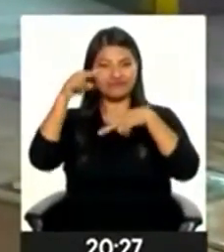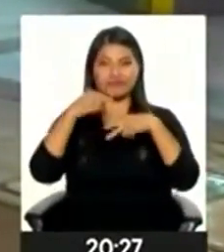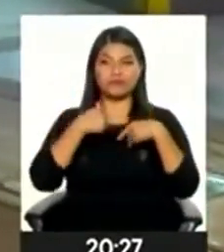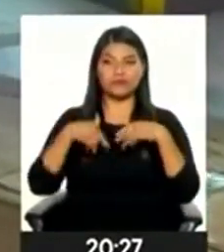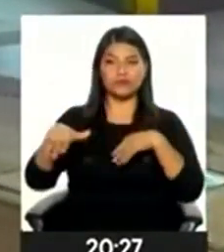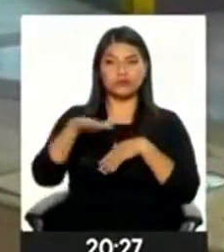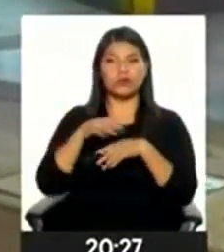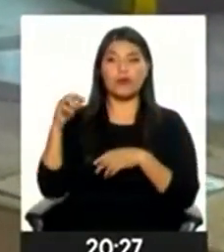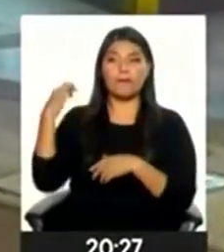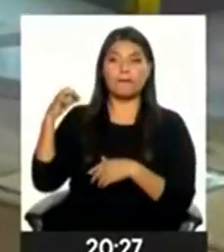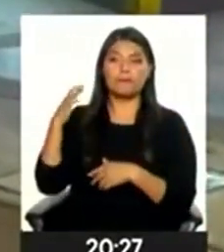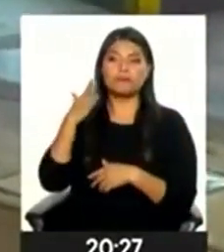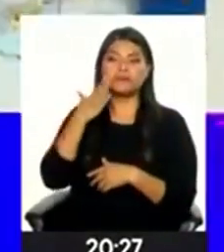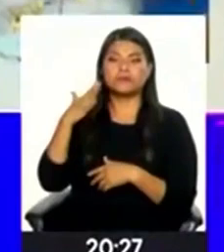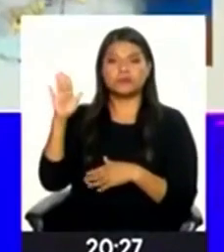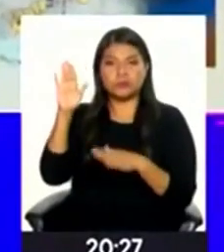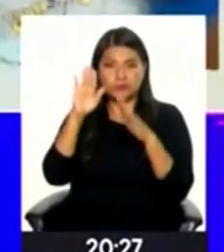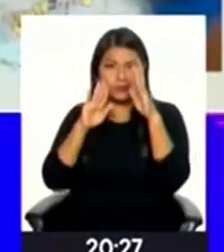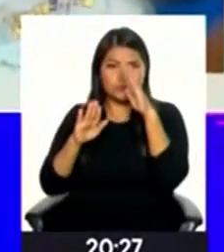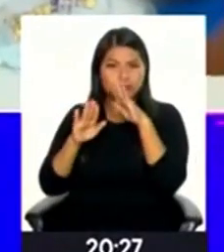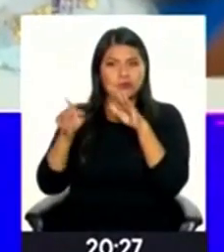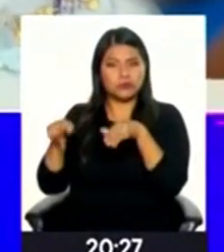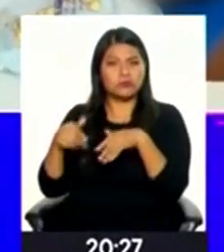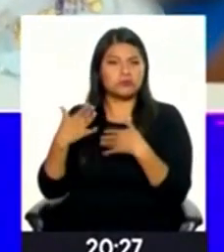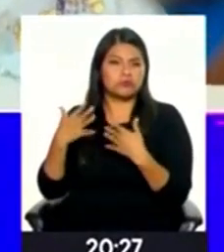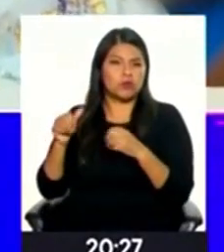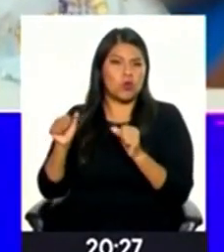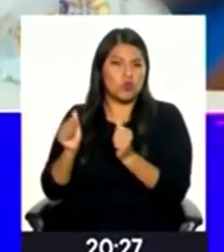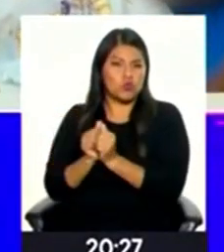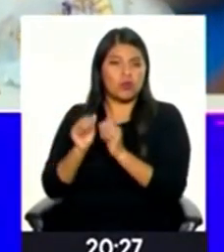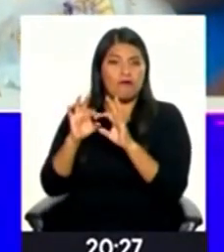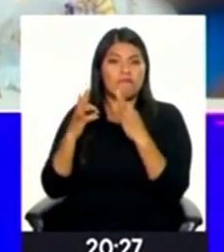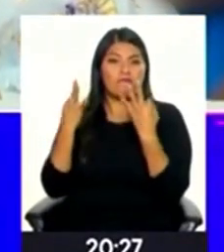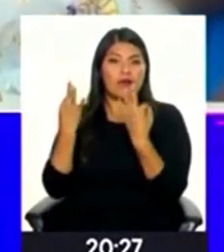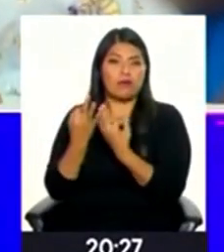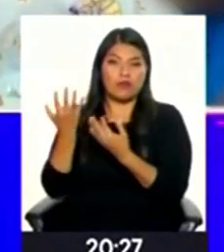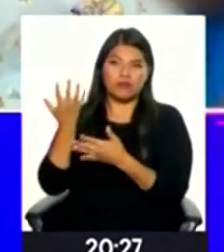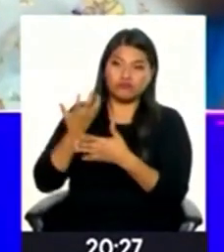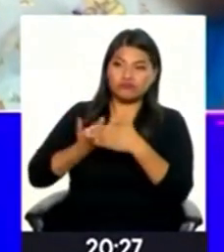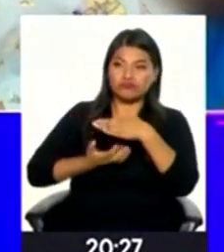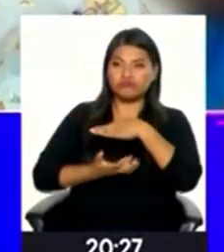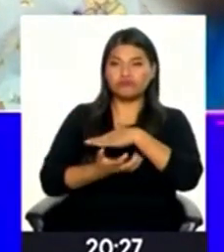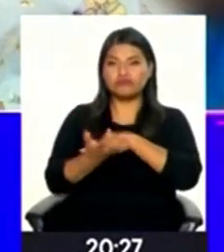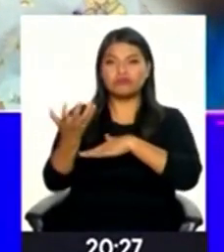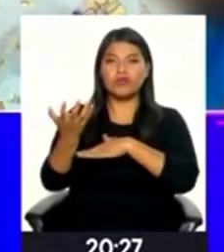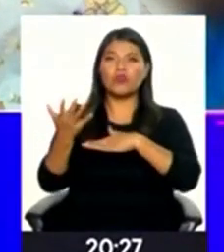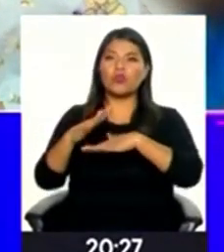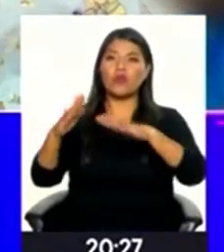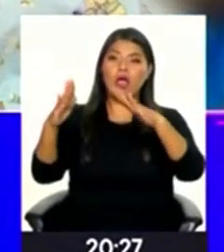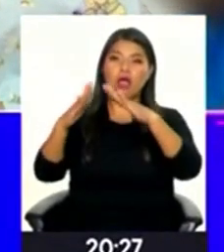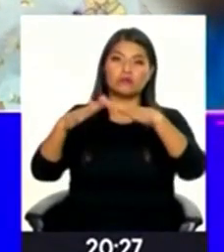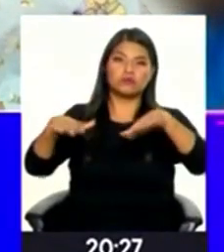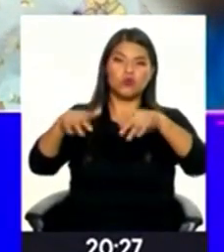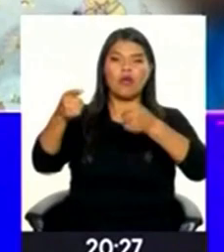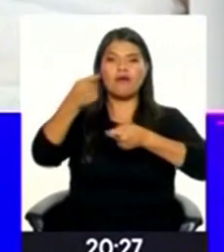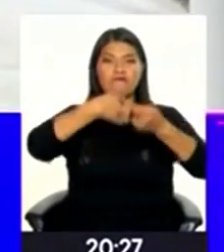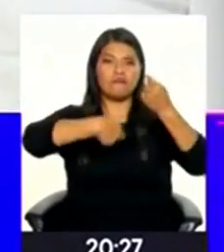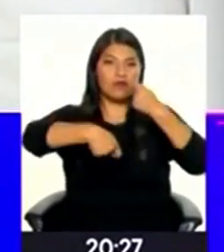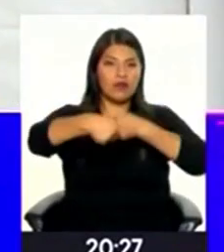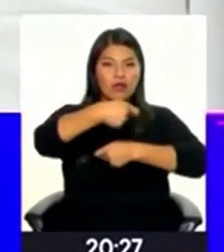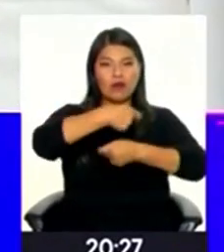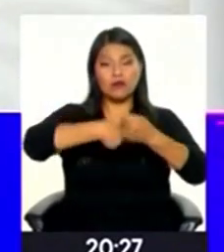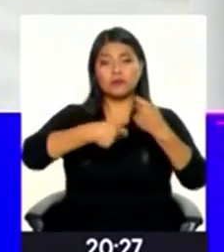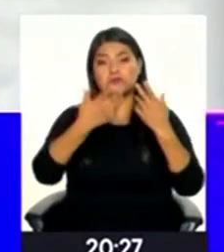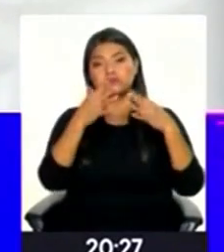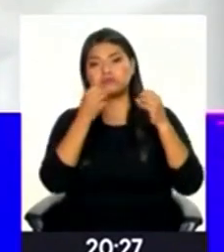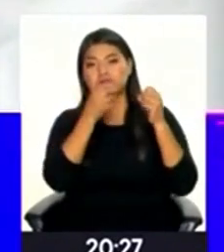preocupación en los padres de familia que acuden con sus niñas y niños a diferentes centros comerciales donde se supone que